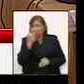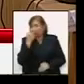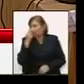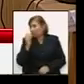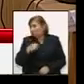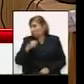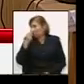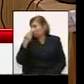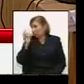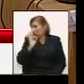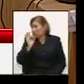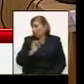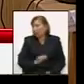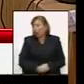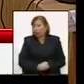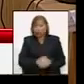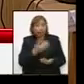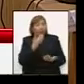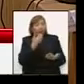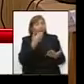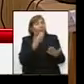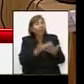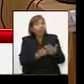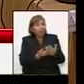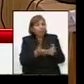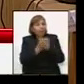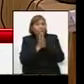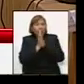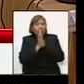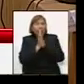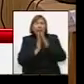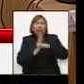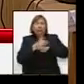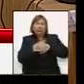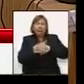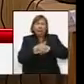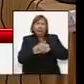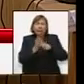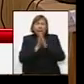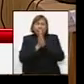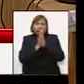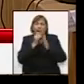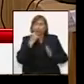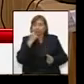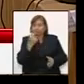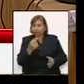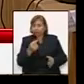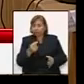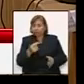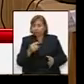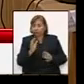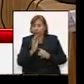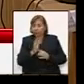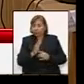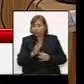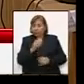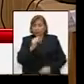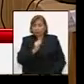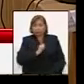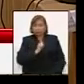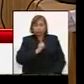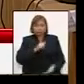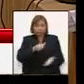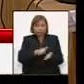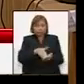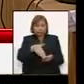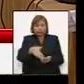escena. Gracias, presidente. Voy a solicitar por su intermedio que se identifique al propietario de la